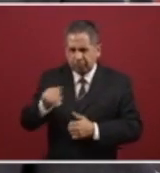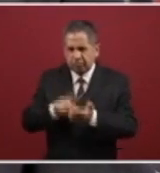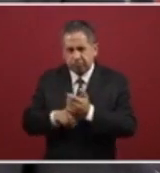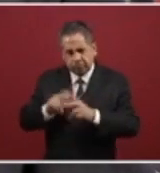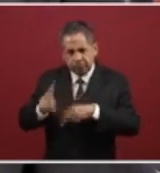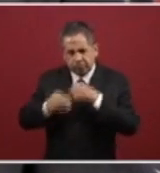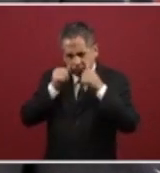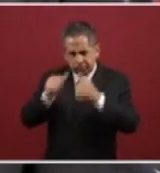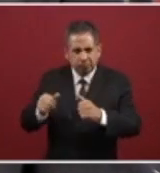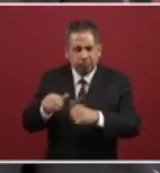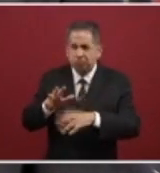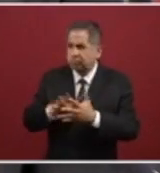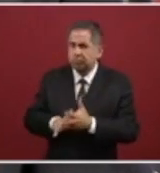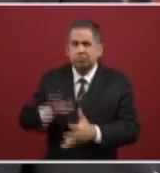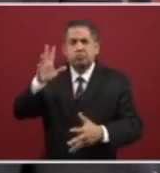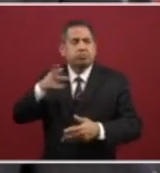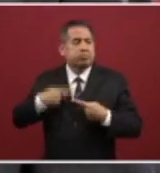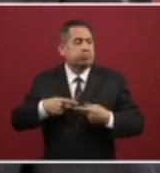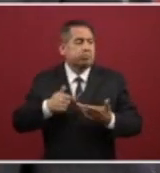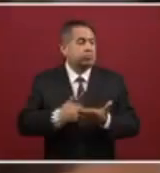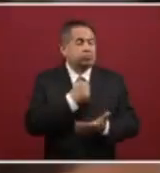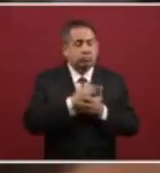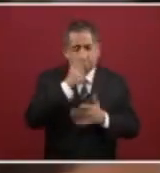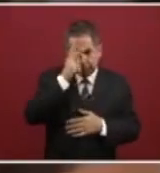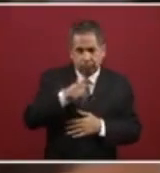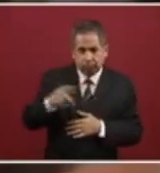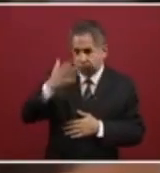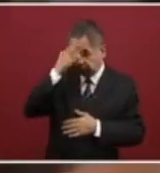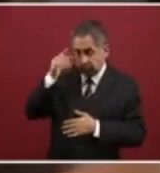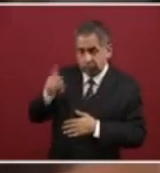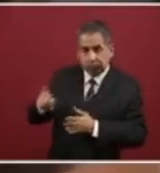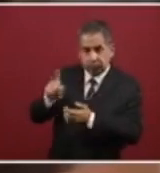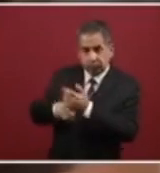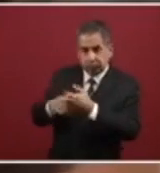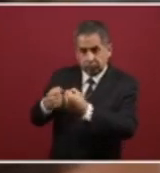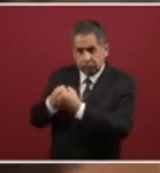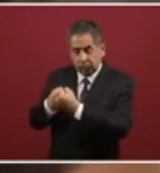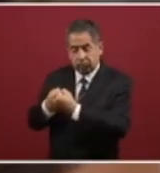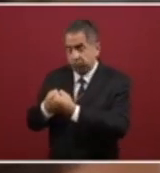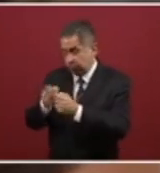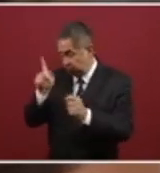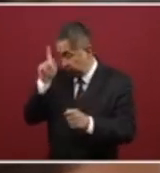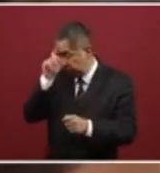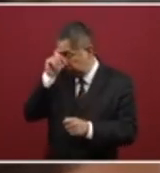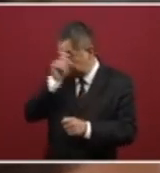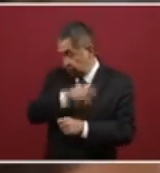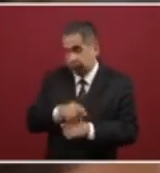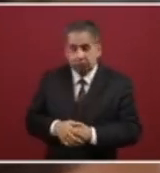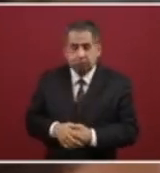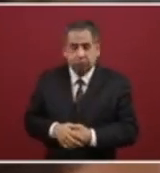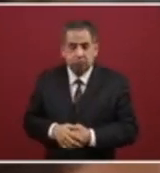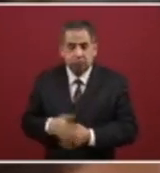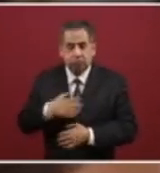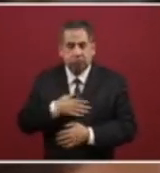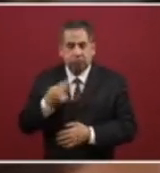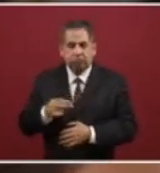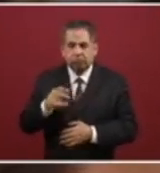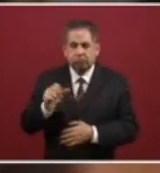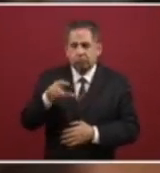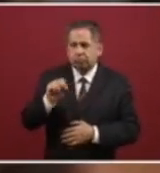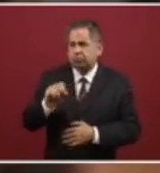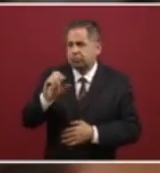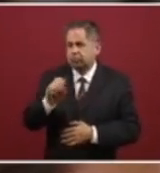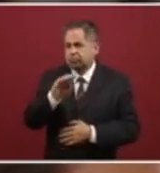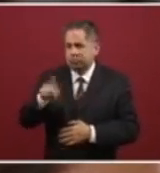atento, pero el grueso de la población capitalina, gracias a Dios, no sabe la situación que vivimos en la frontera. Yo soy el doctor Carlos Cabeza, perdón porque luego se